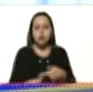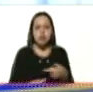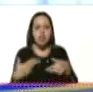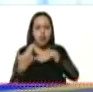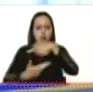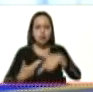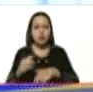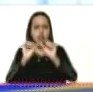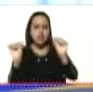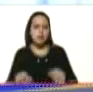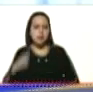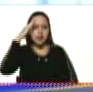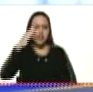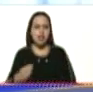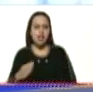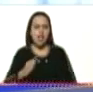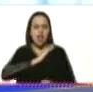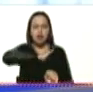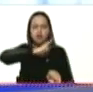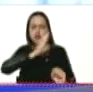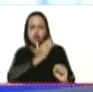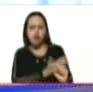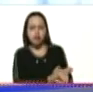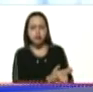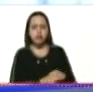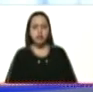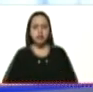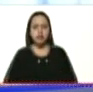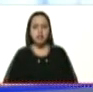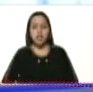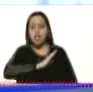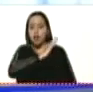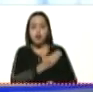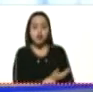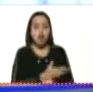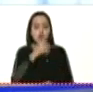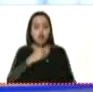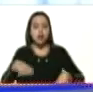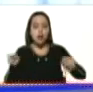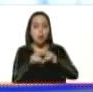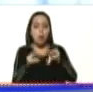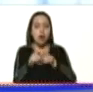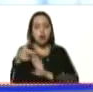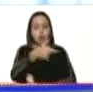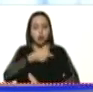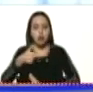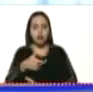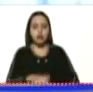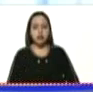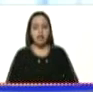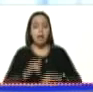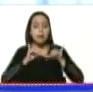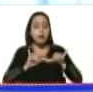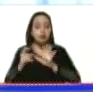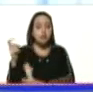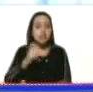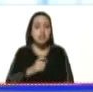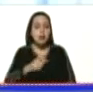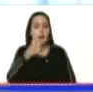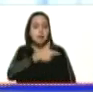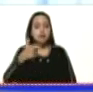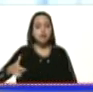es el de la fuerza y la fuerza no es el gobierno, Así necesitamos de nuestros